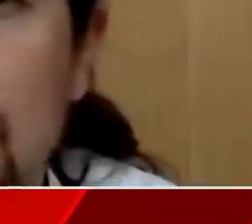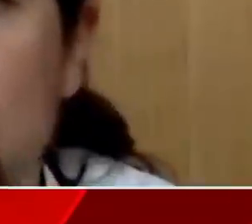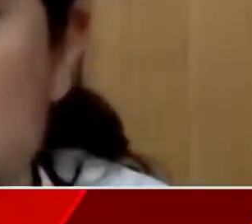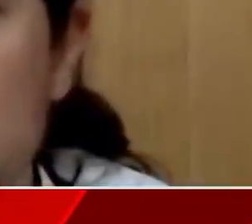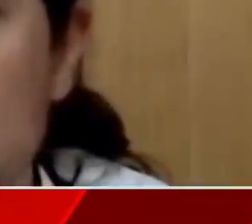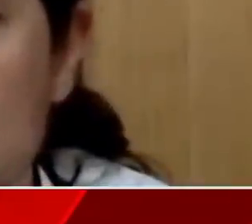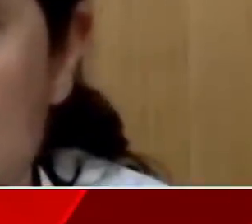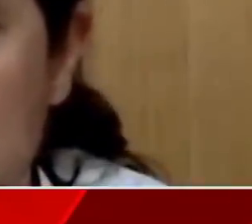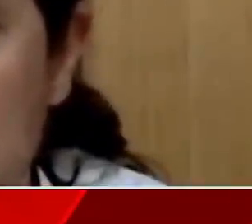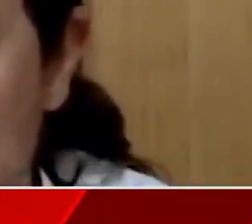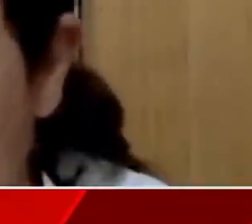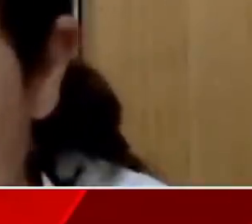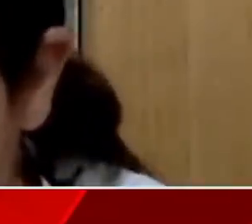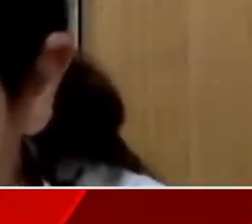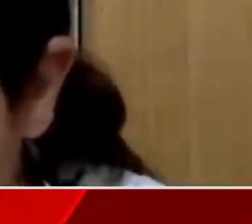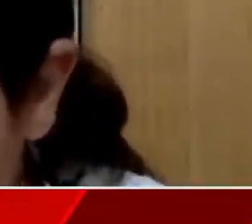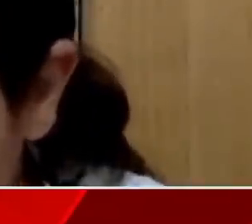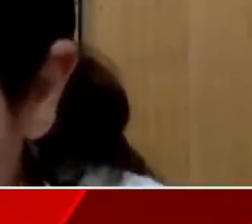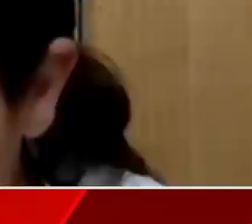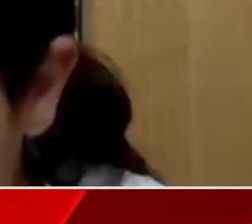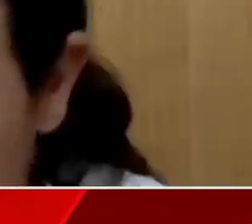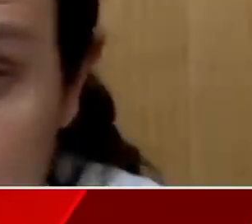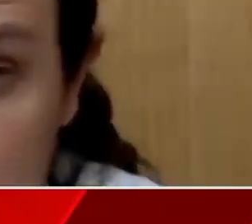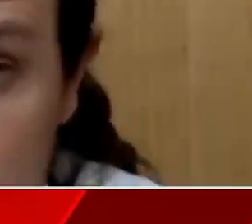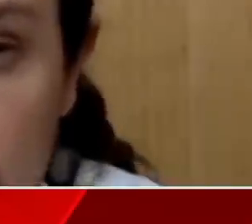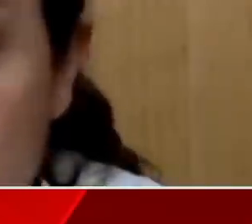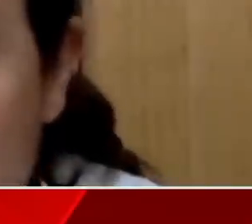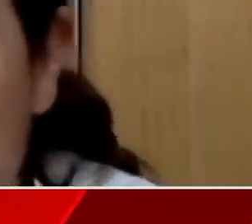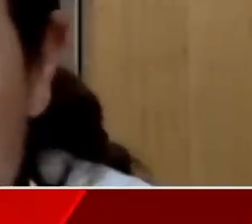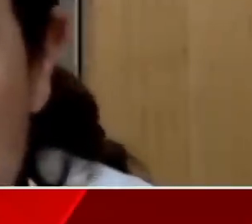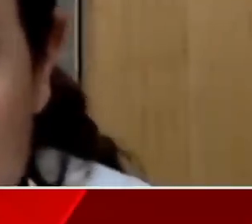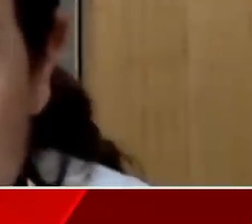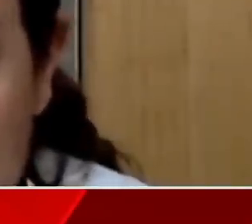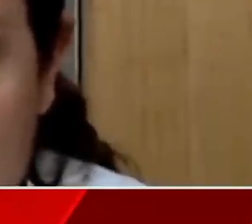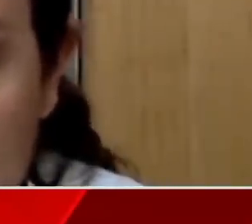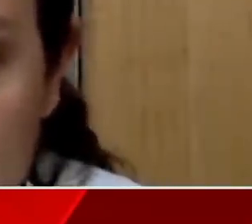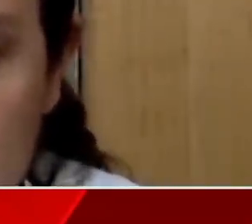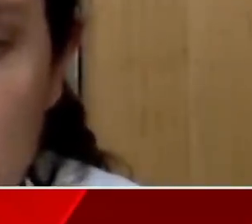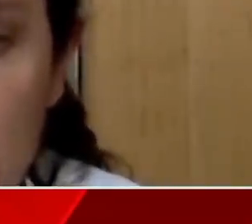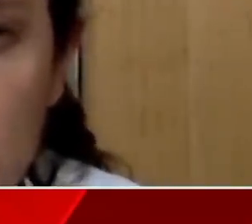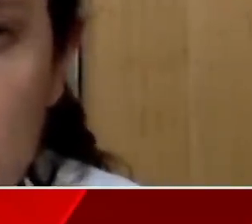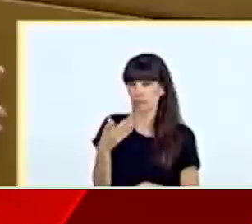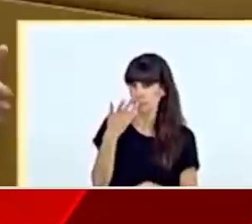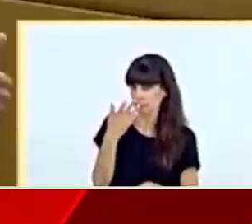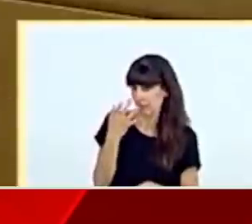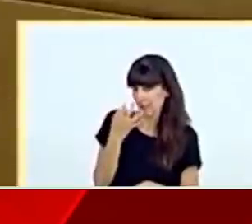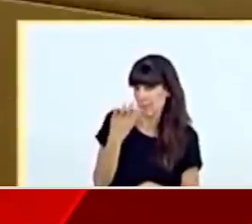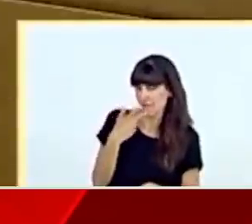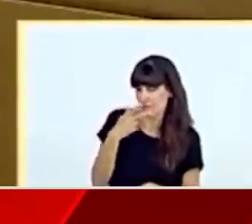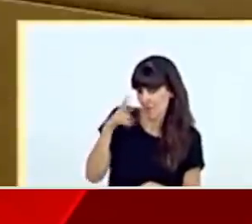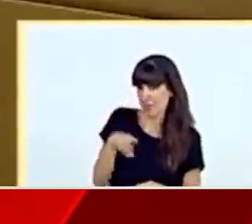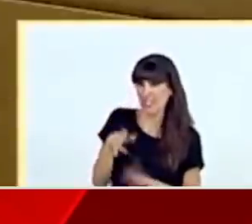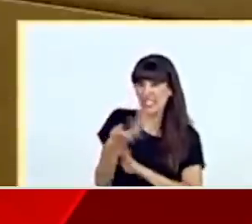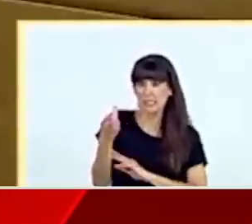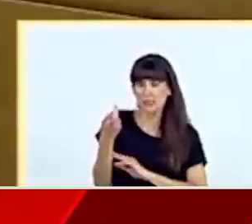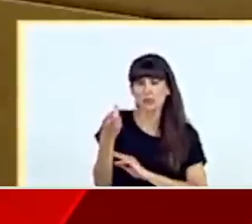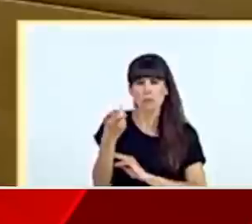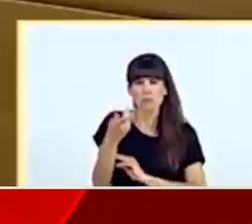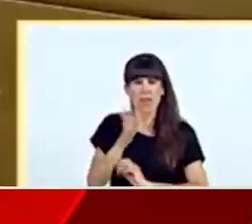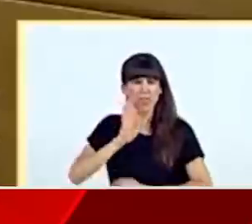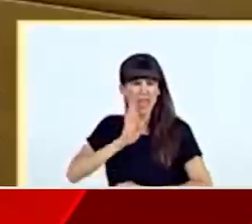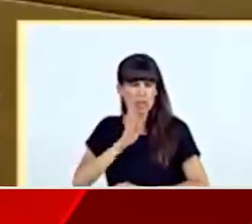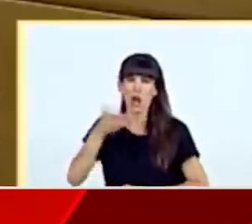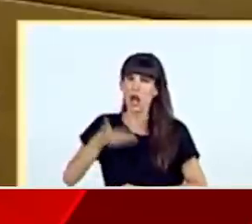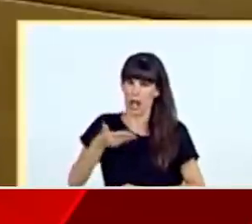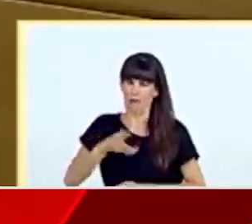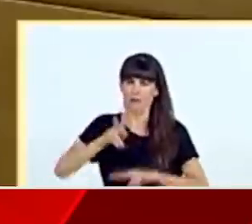acudió, por cierto, la propia afectada, Dina Busa, si se va confirmando eso, estaríamos evidentemente ante una utilización indebida a los